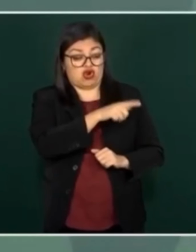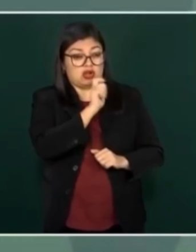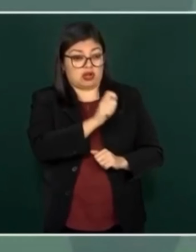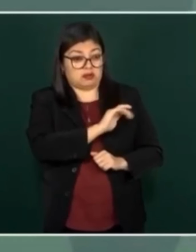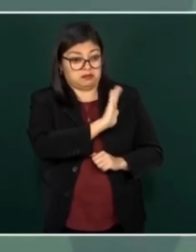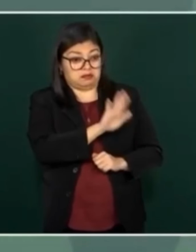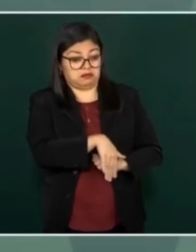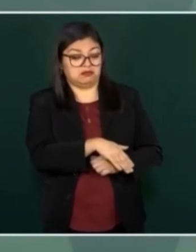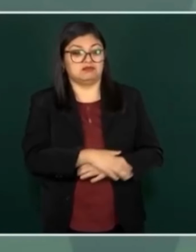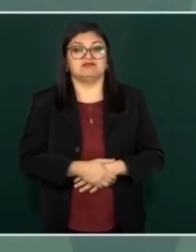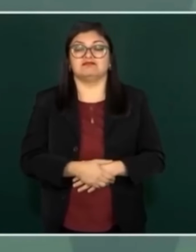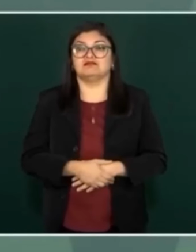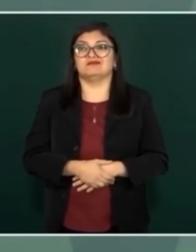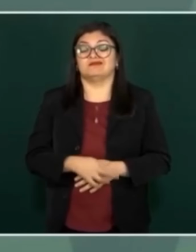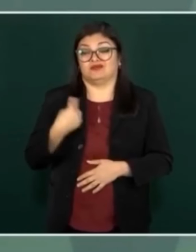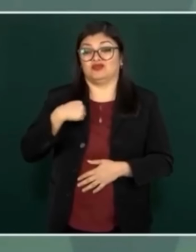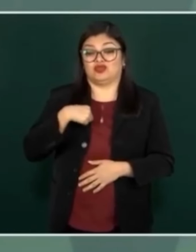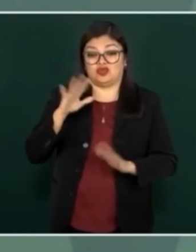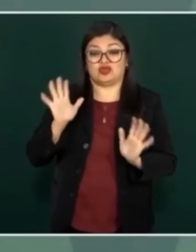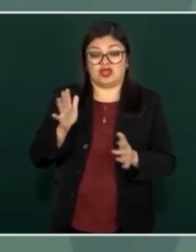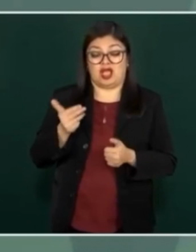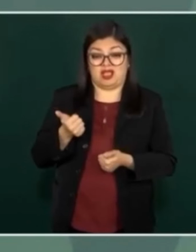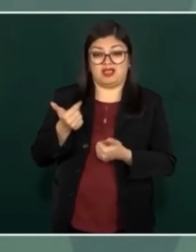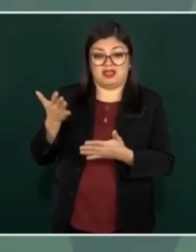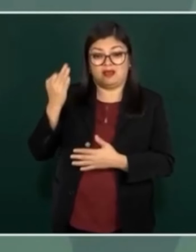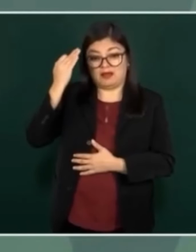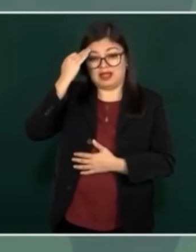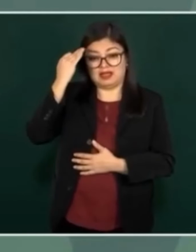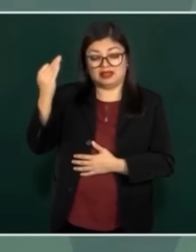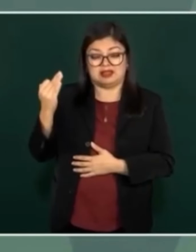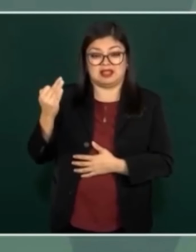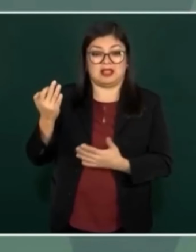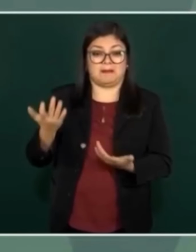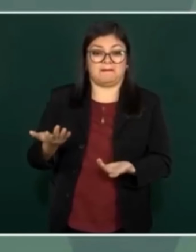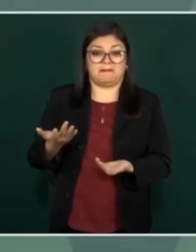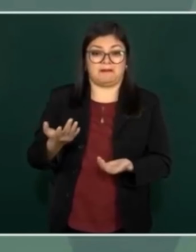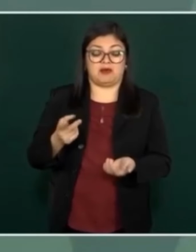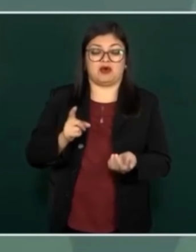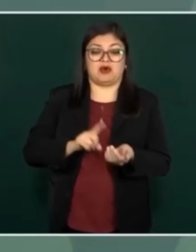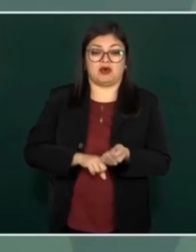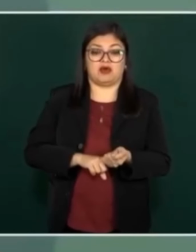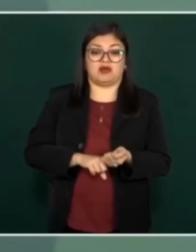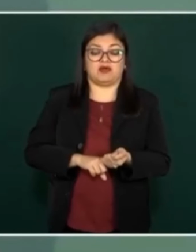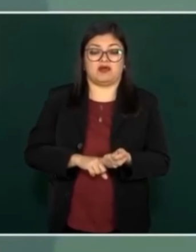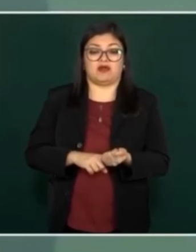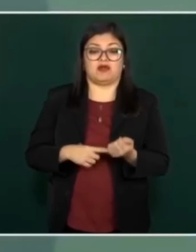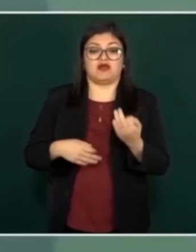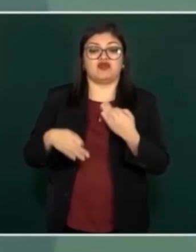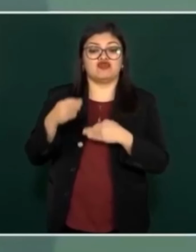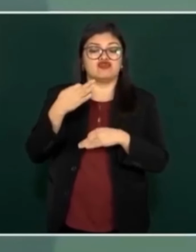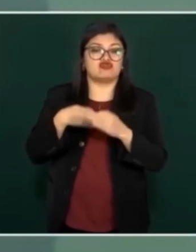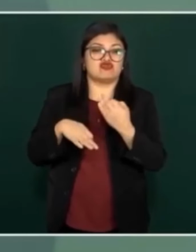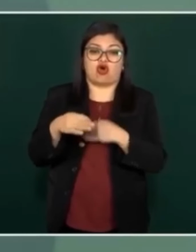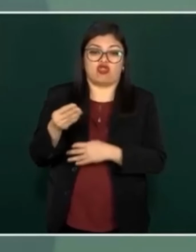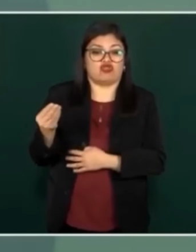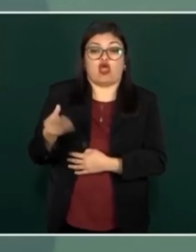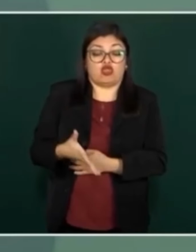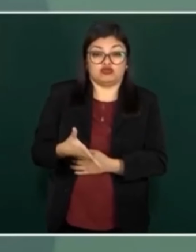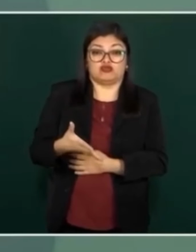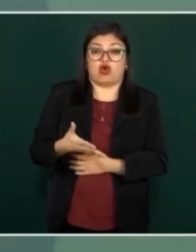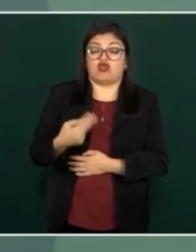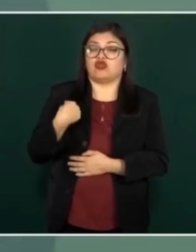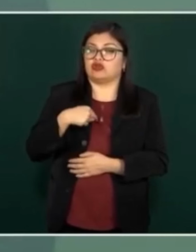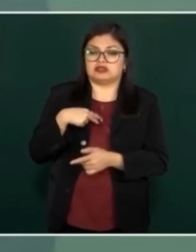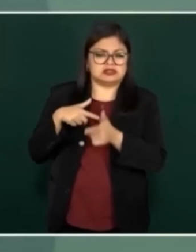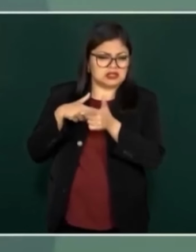tiempo, estimamos que pudiera ya no tener vida, pero de todos modos no vamos a